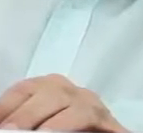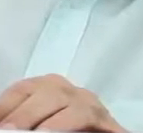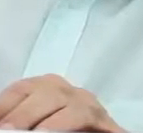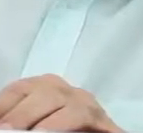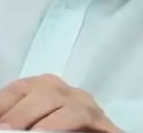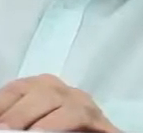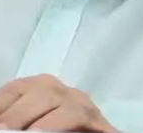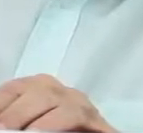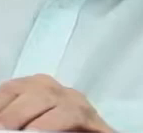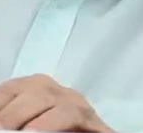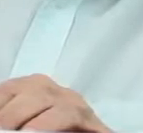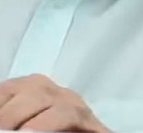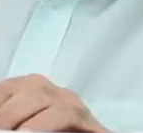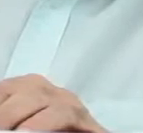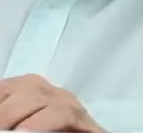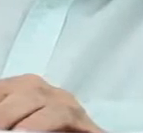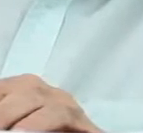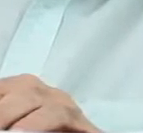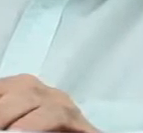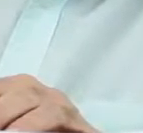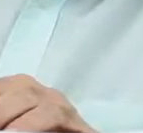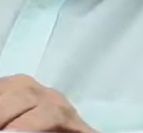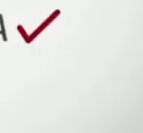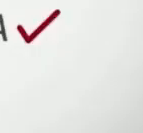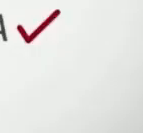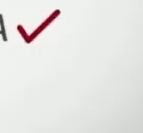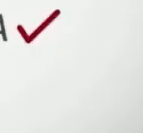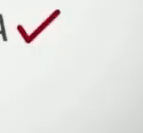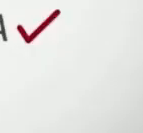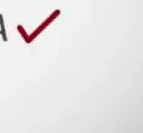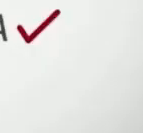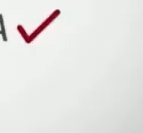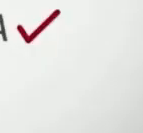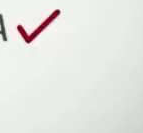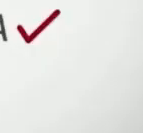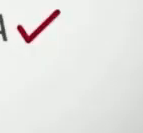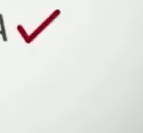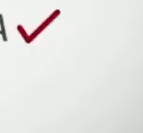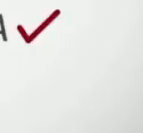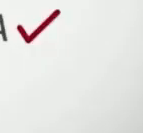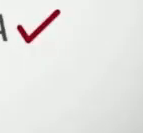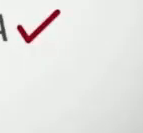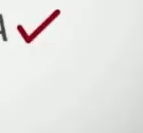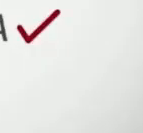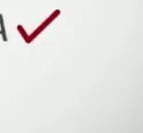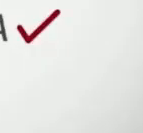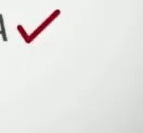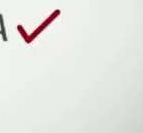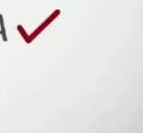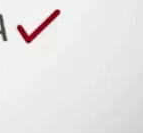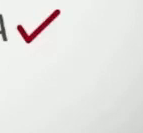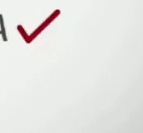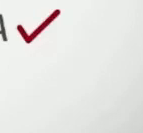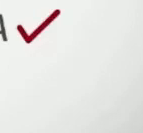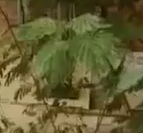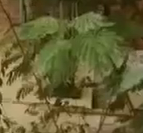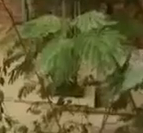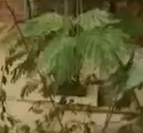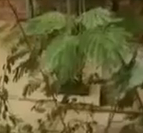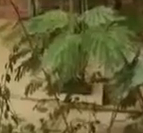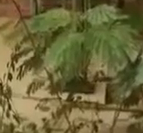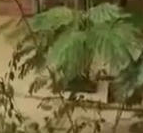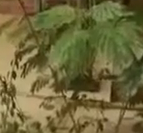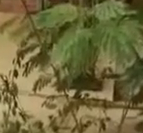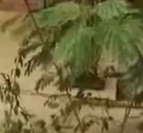corrupción. La implementación del SECOP 2 logró que más proponentes se enteraran de nuestros procesos contractuales, con el fin de que más personas y